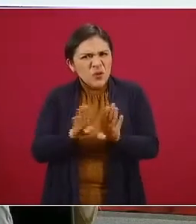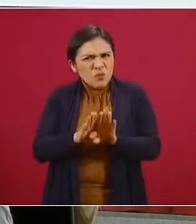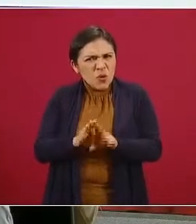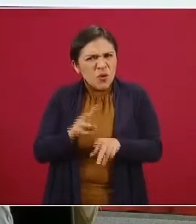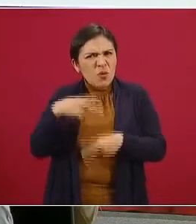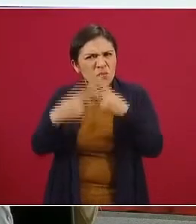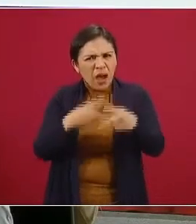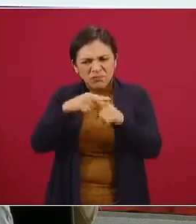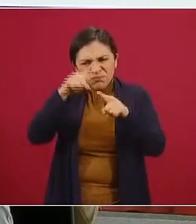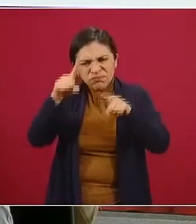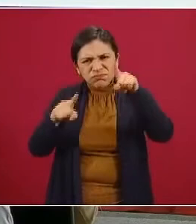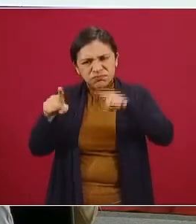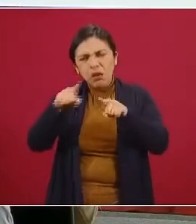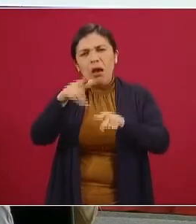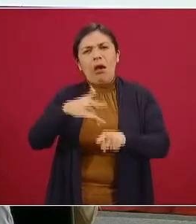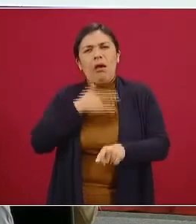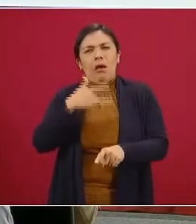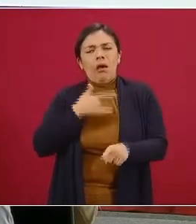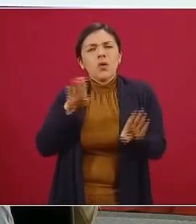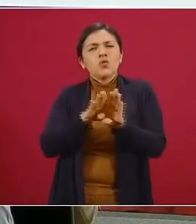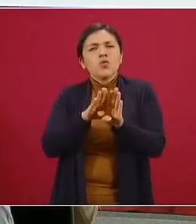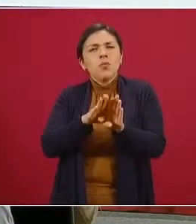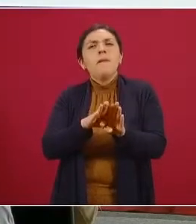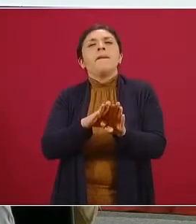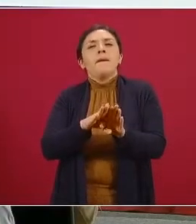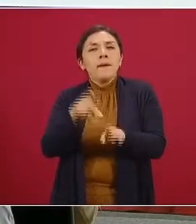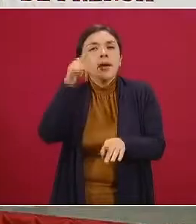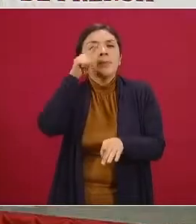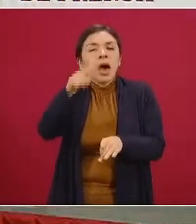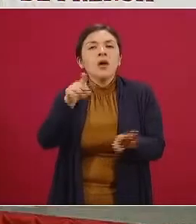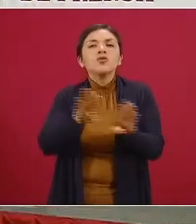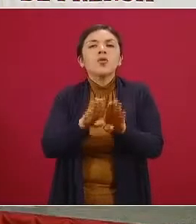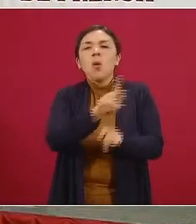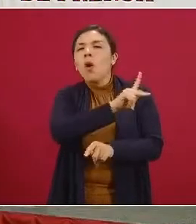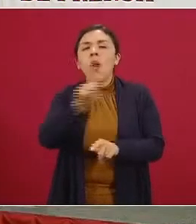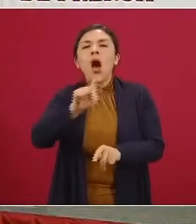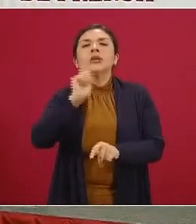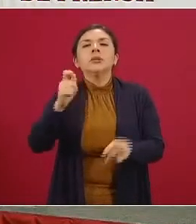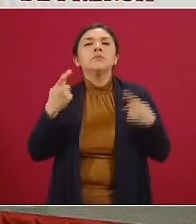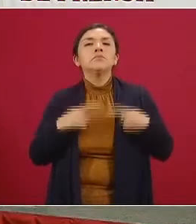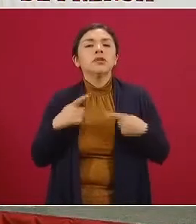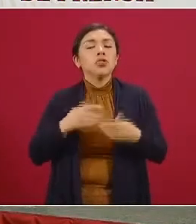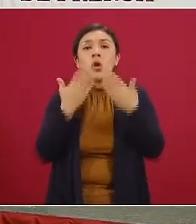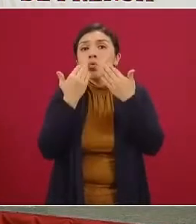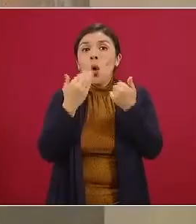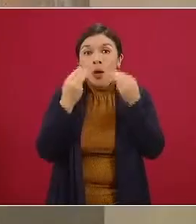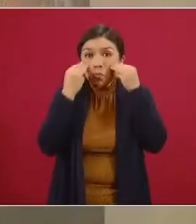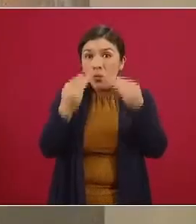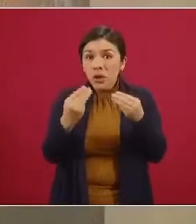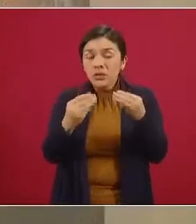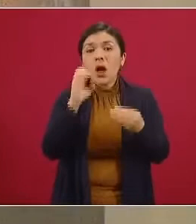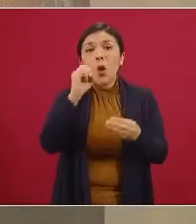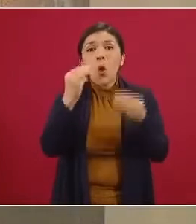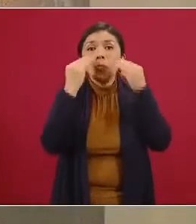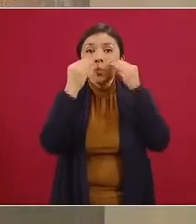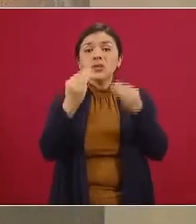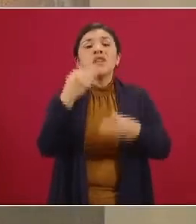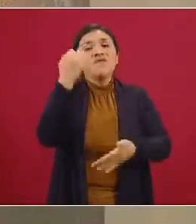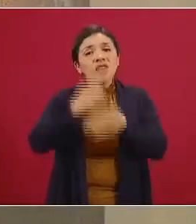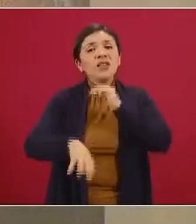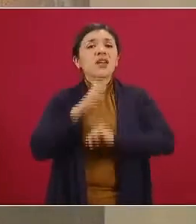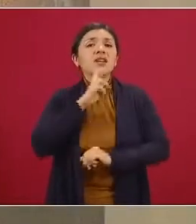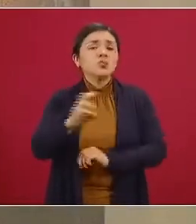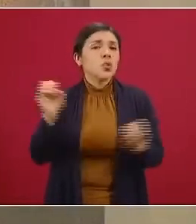teniendo, nos acerquemos un poco más en relación a todas esas personas que no tienen una muestra o que su muestra está